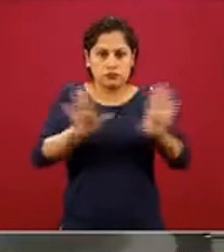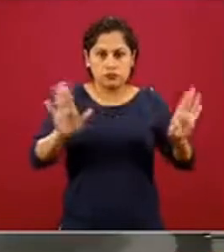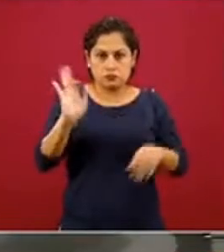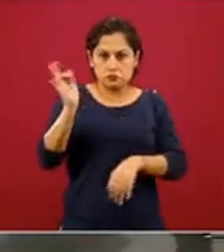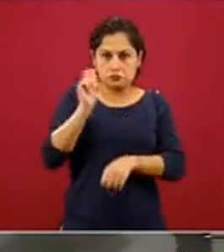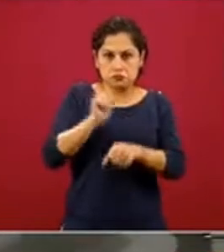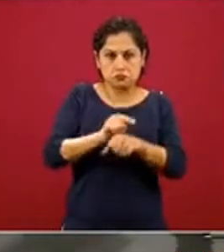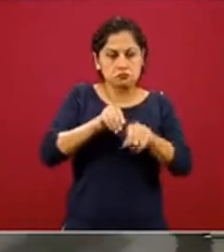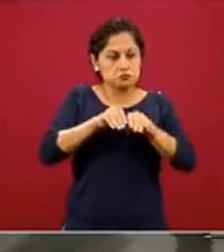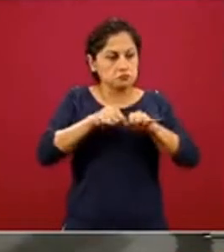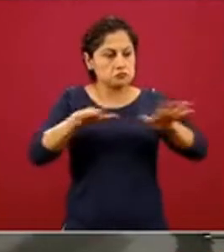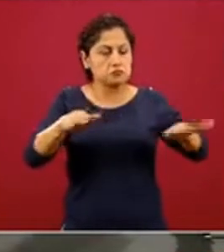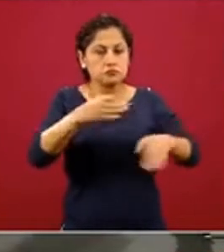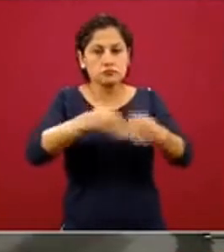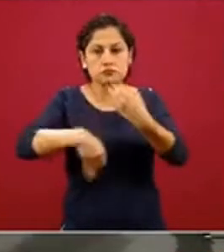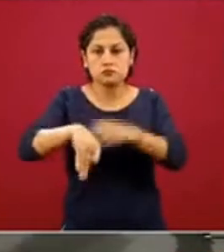Juan.